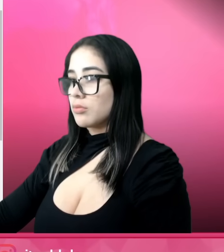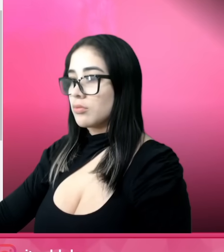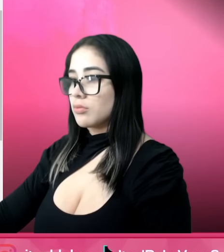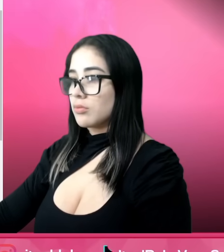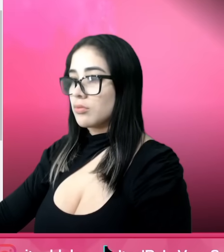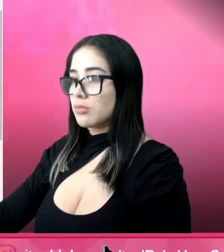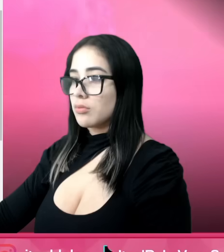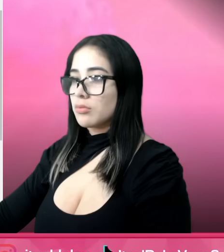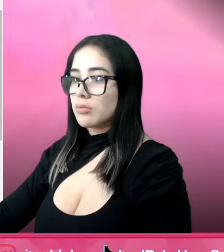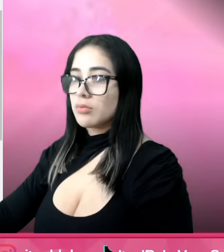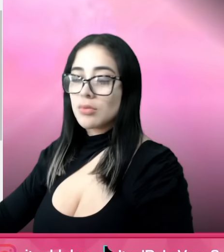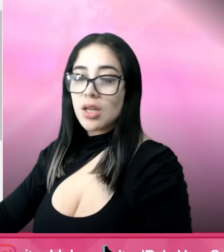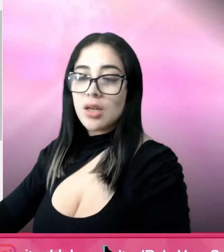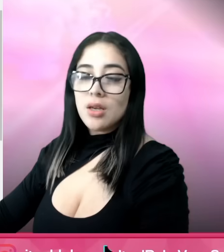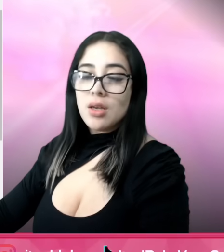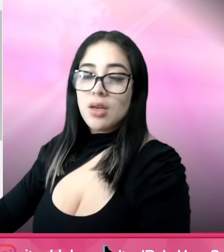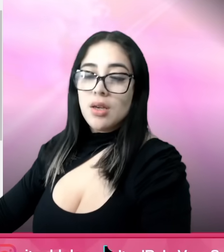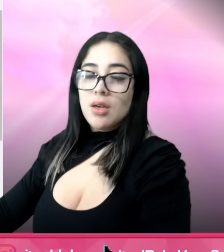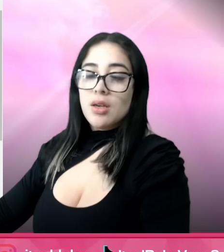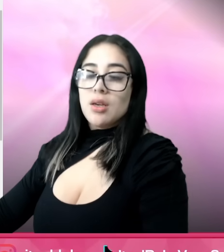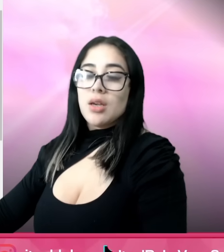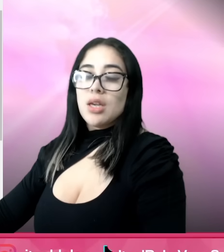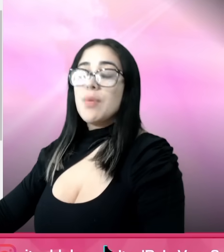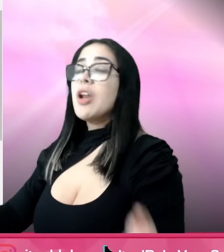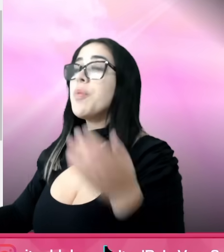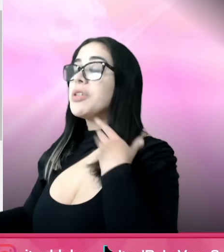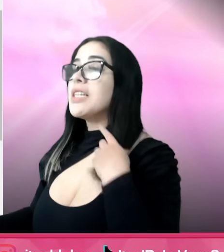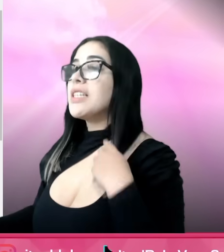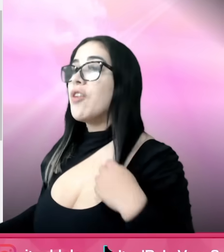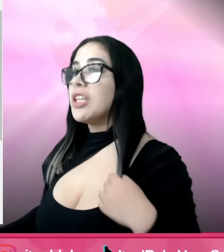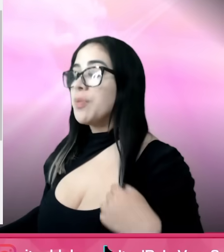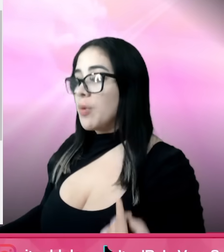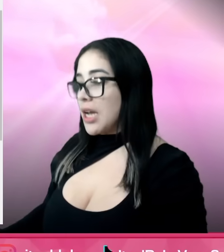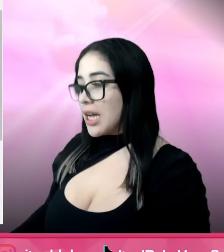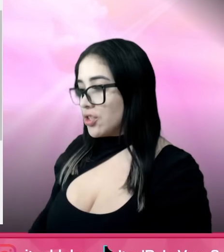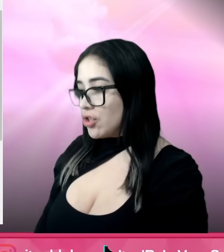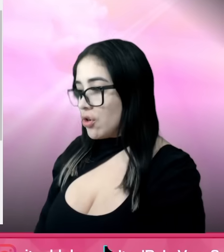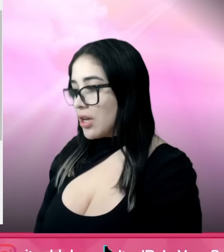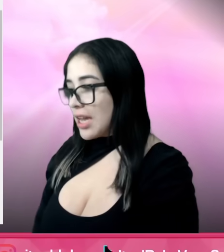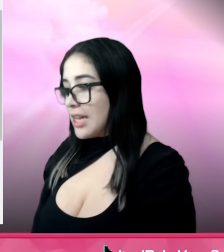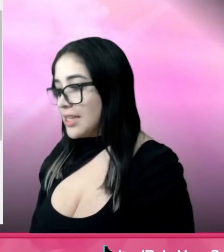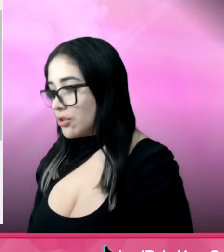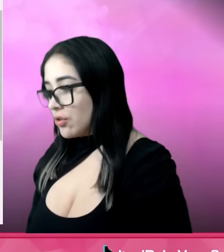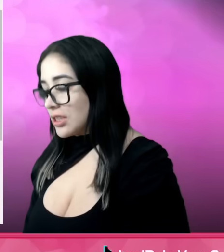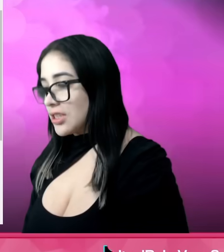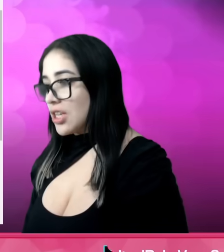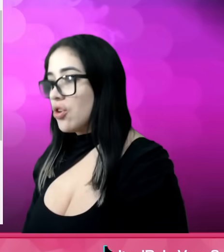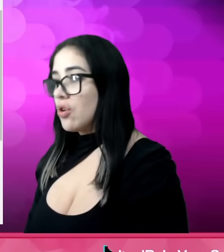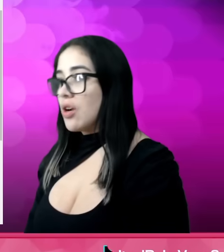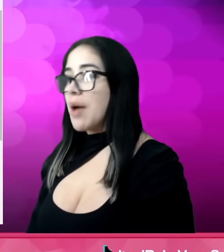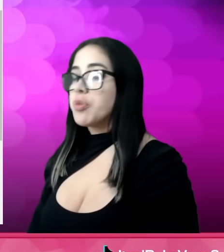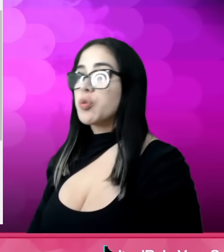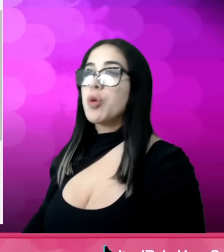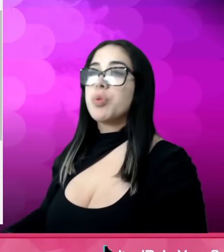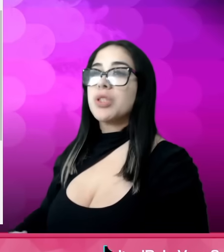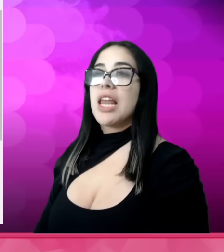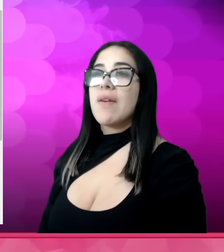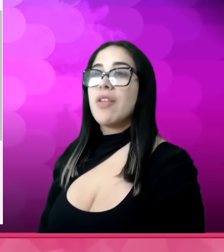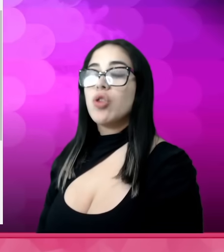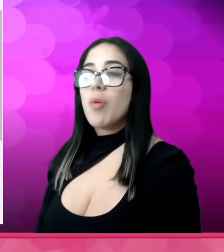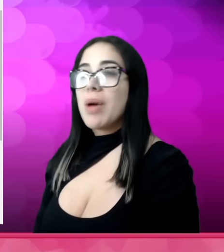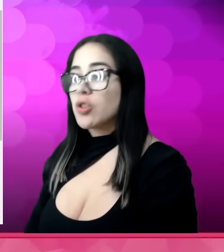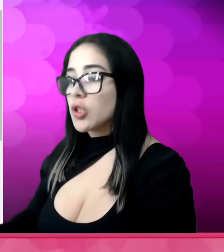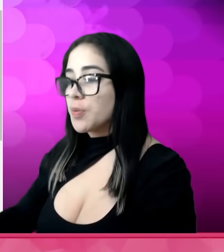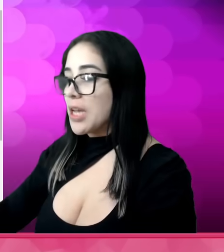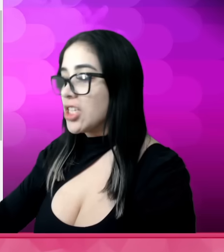elegido la retama Y bueno pues esta fuerte publicación que hizo esta señora pues bueno pues